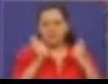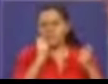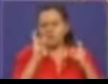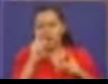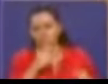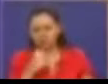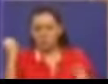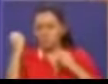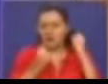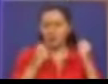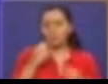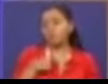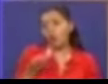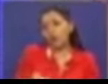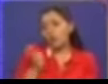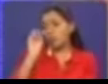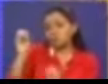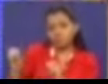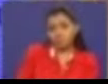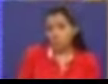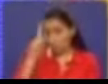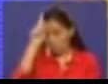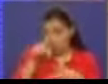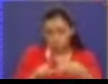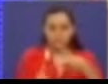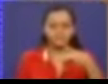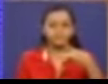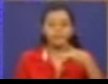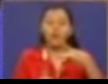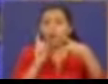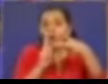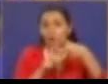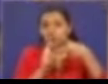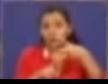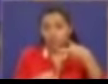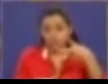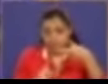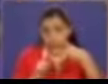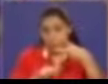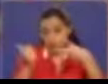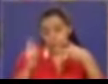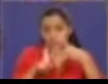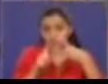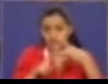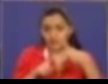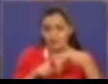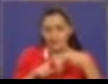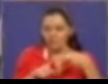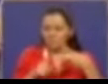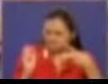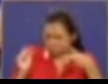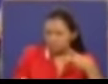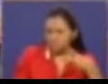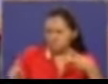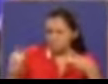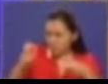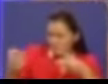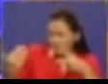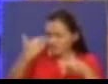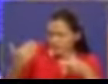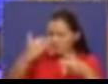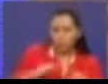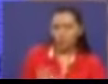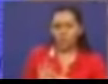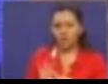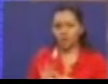violencia y tenemos que retirarnos. Esa es una alternativa. La otra alternativa es estar más unidos que nunca, con